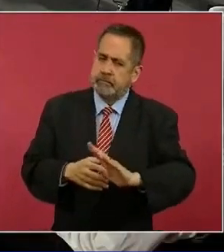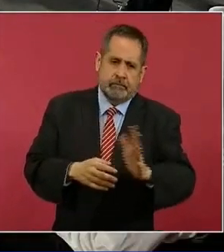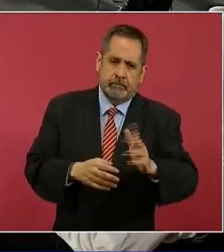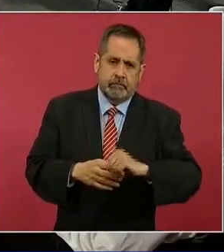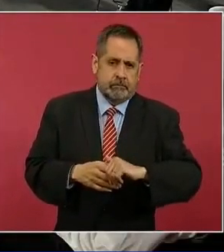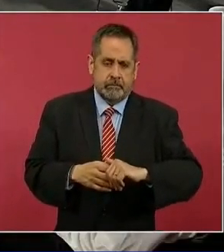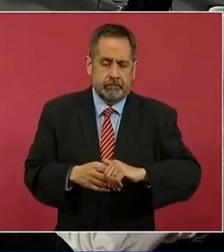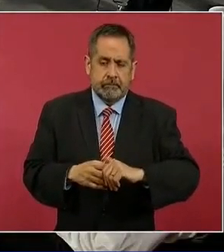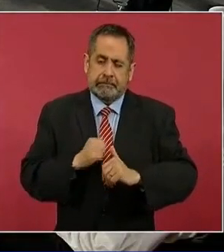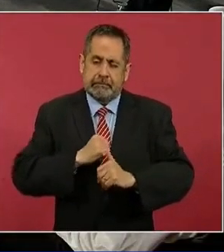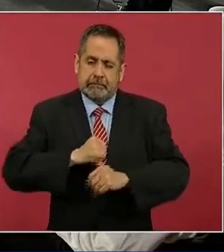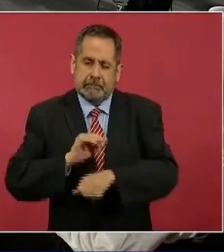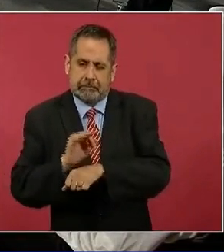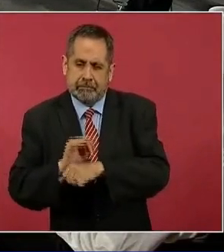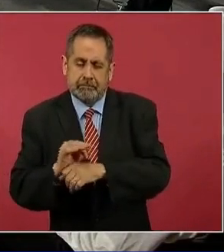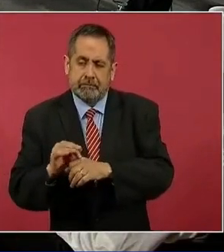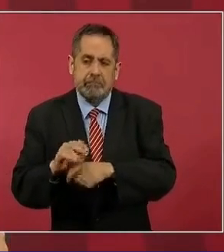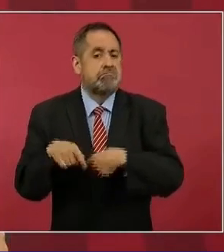por el tráfico de influencias.